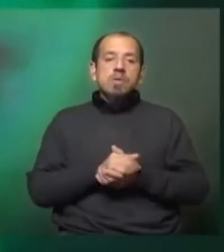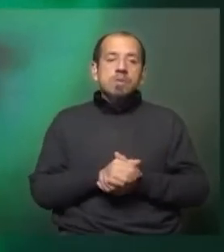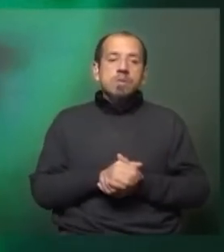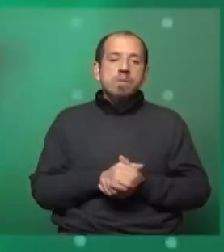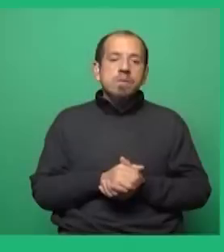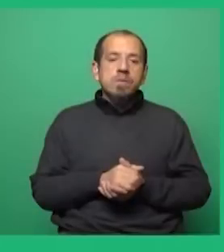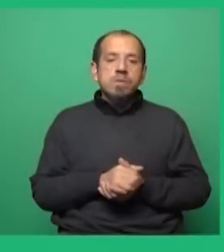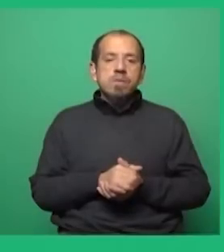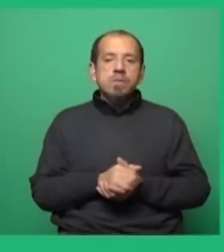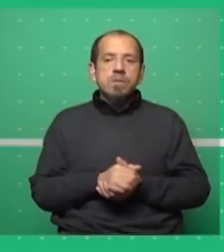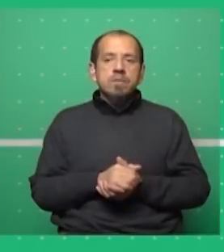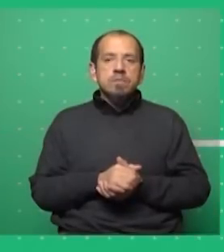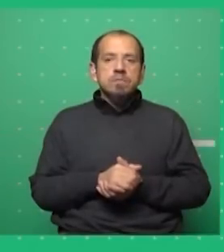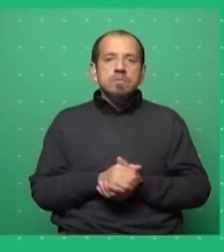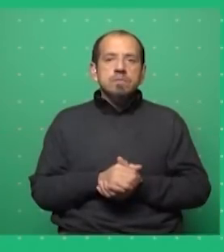horas